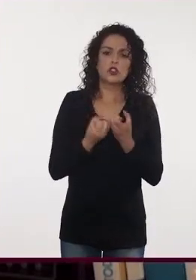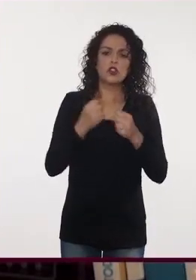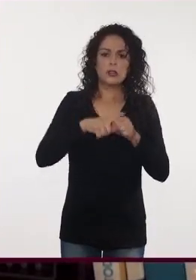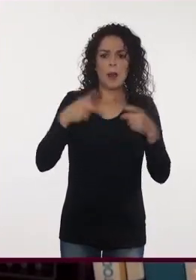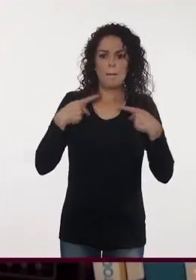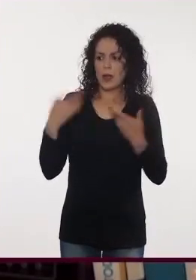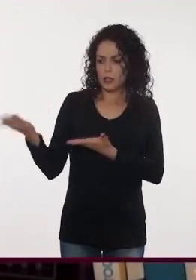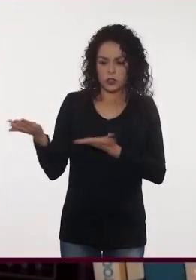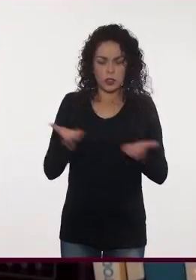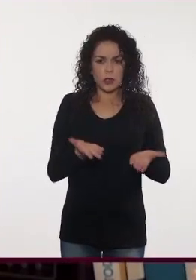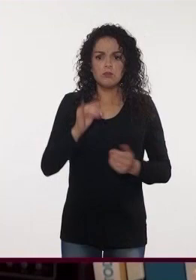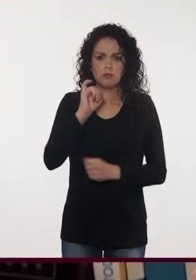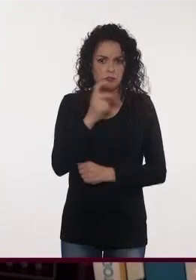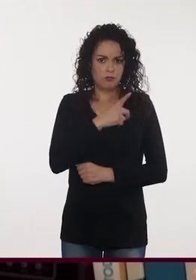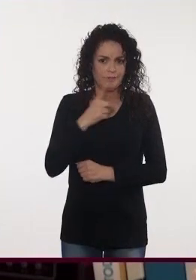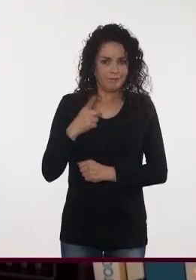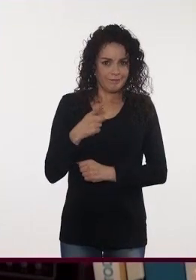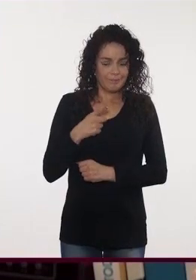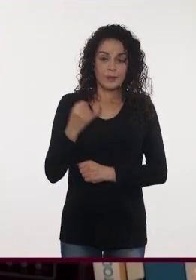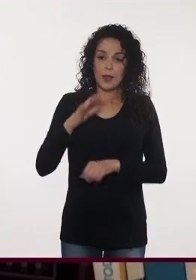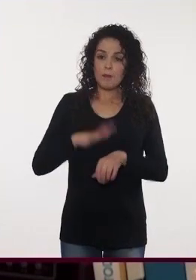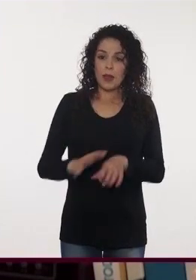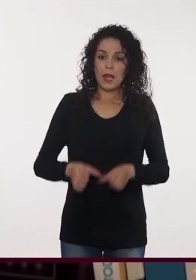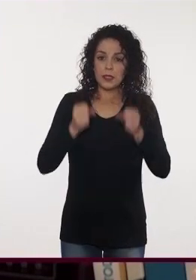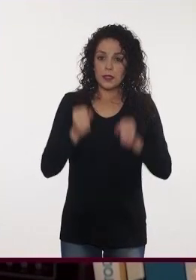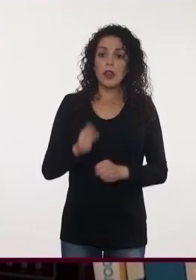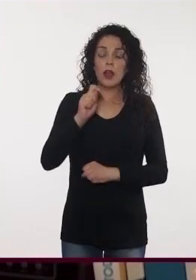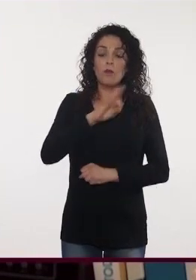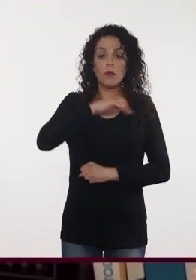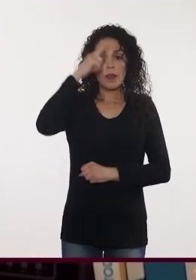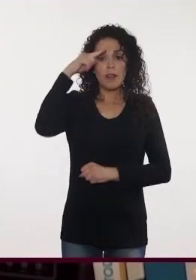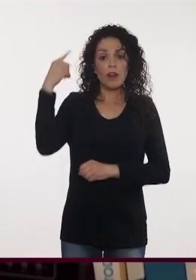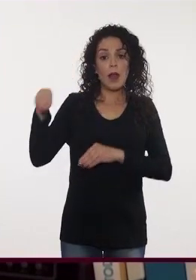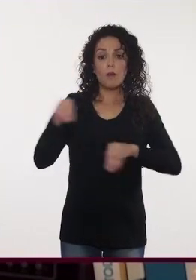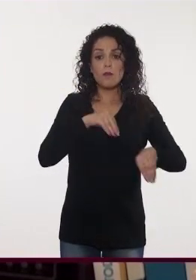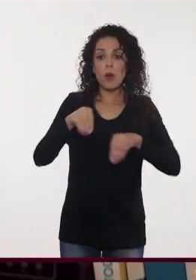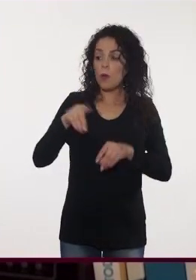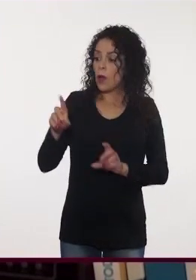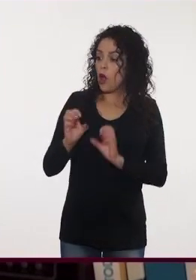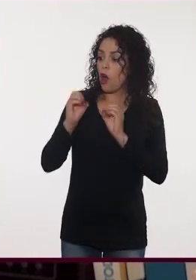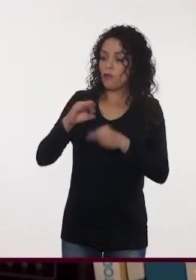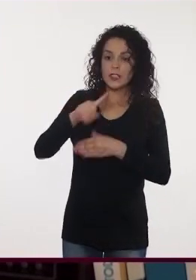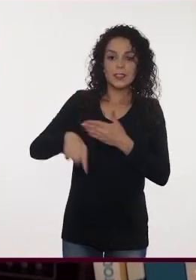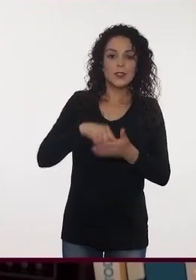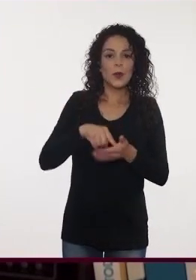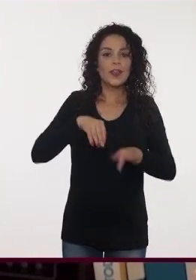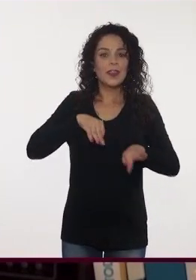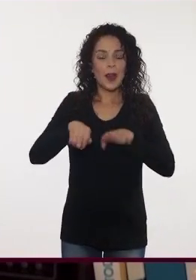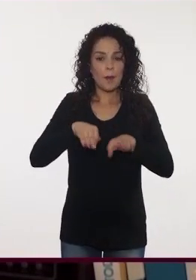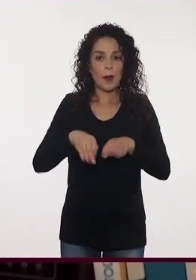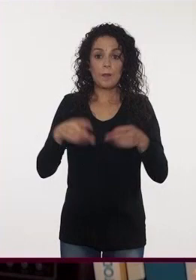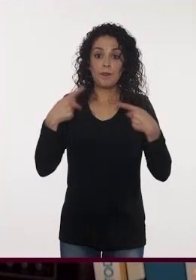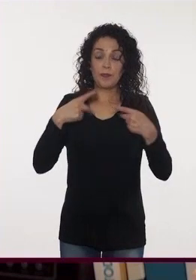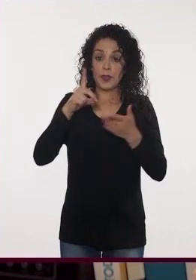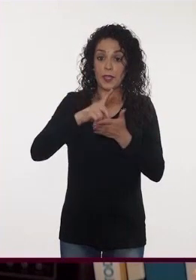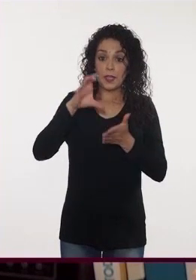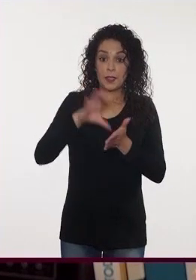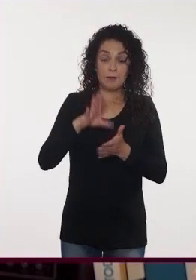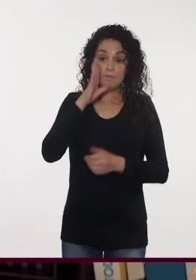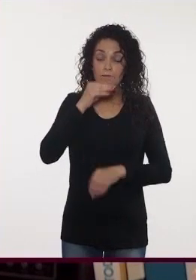Lo más importante es garantizar la movilidad en el espacio laboral. Las personas con discapacidad motriz